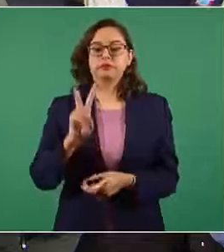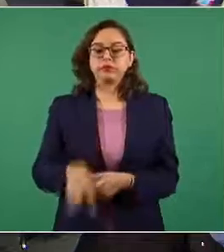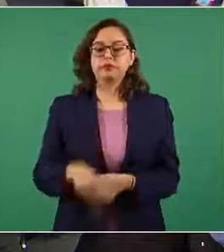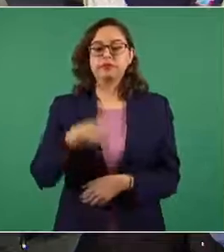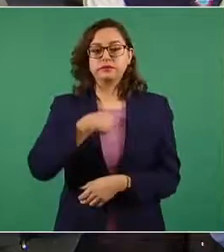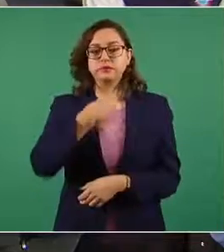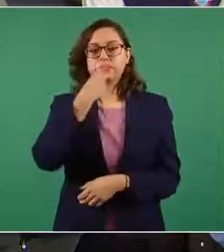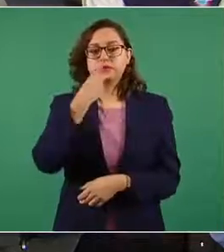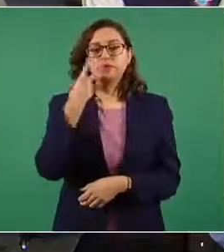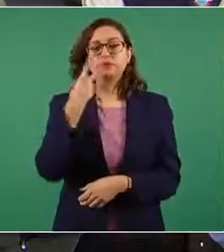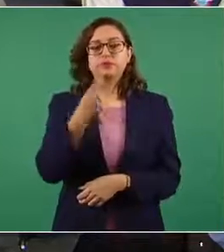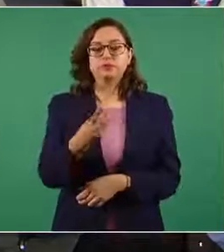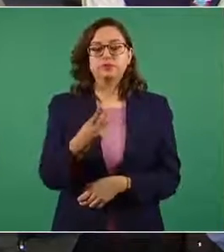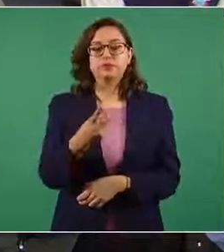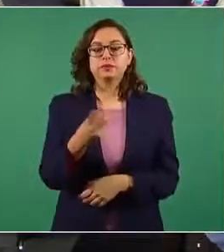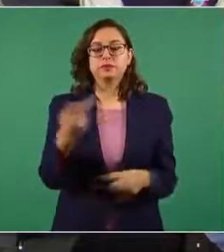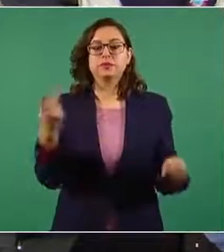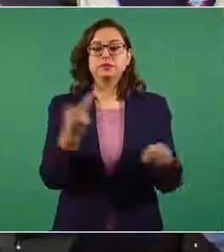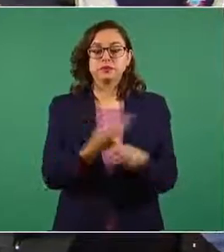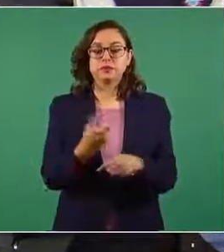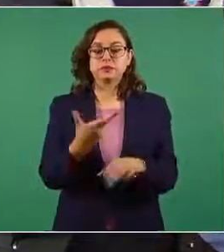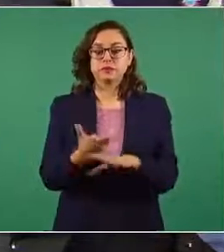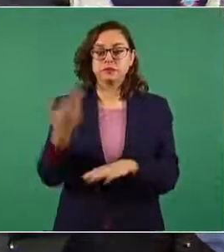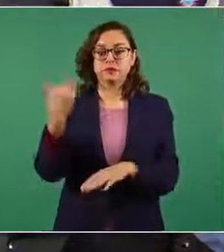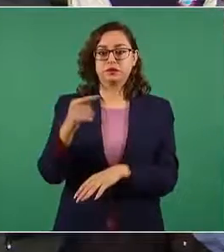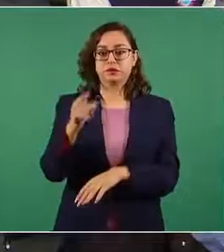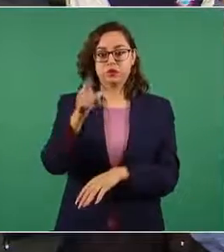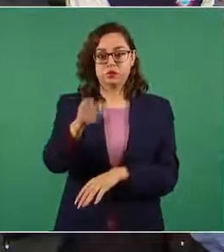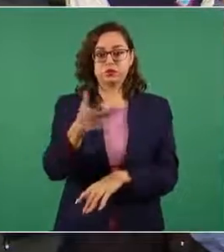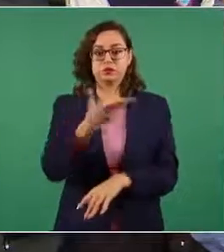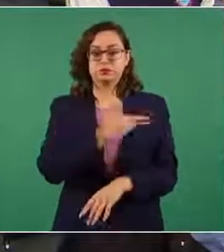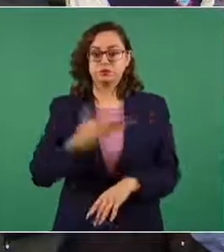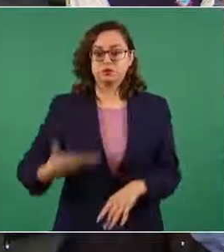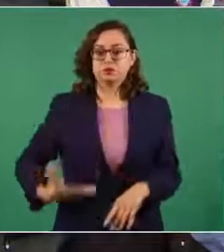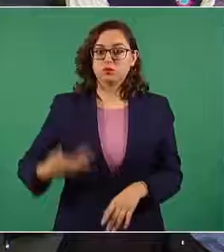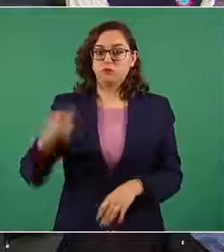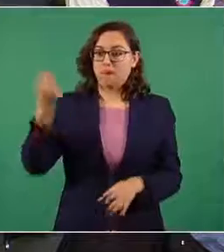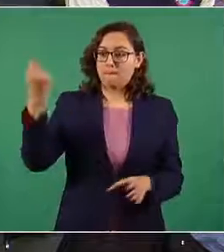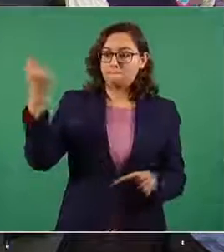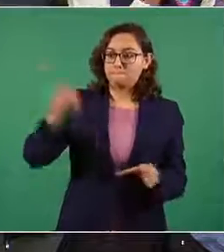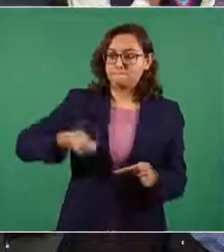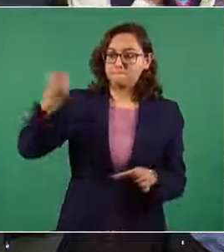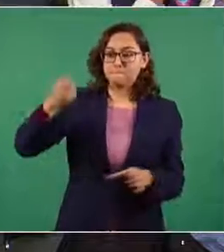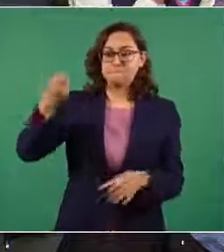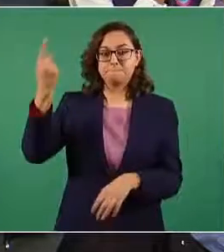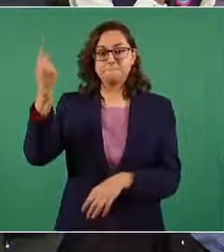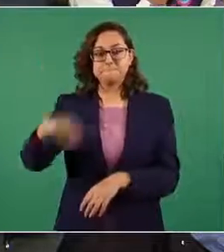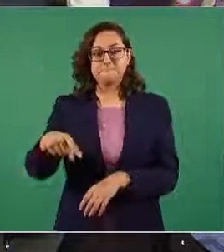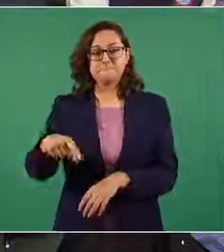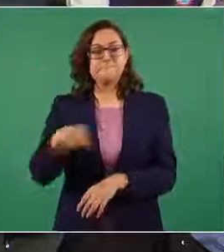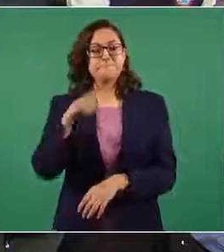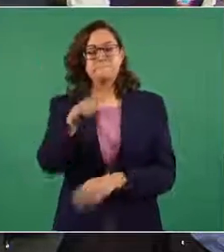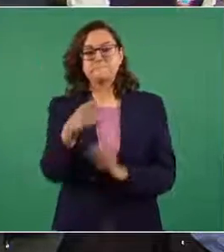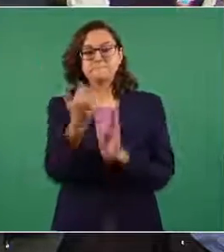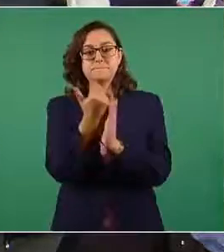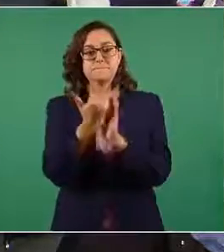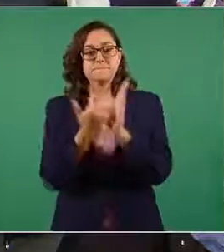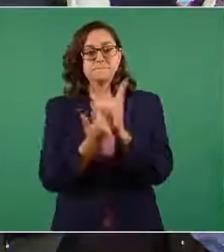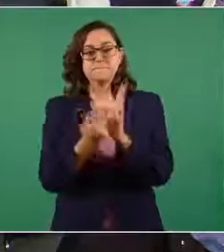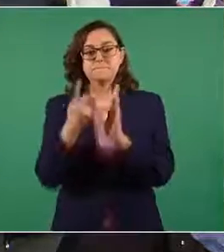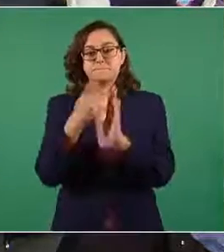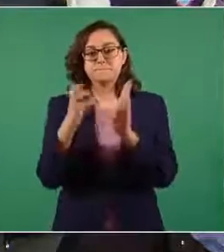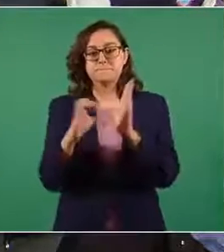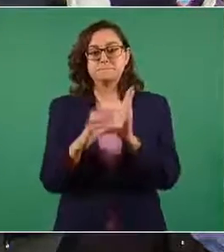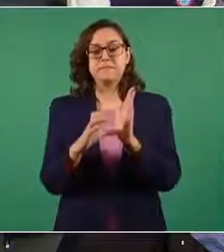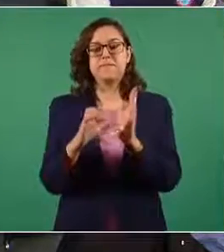digo porque a propósito del decreto que usted ya ha anunciado respecto a esto, no les quieren aplicar el protocolo